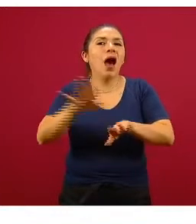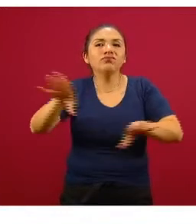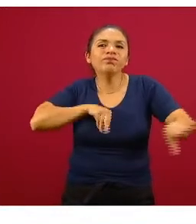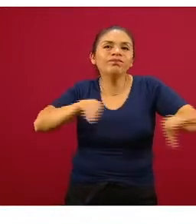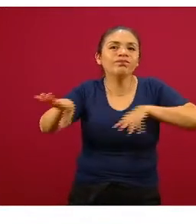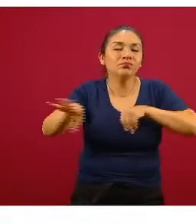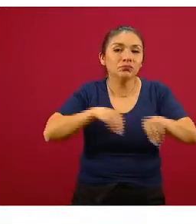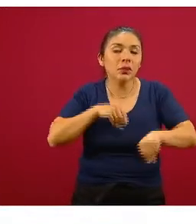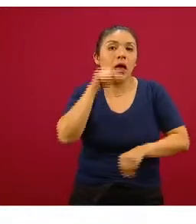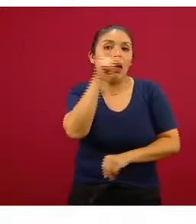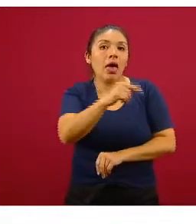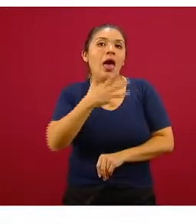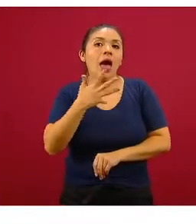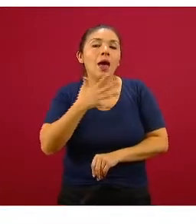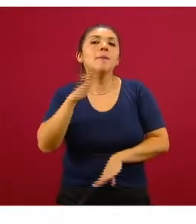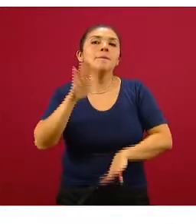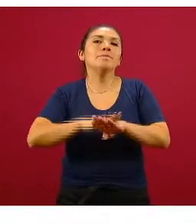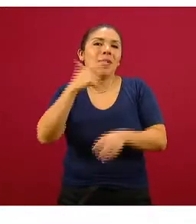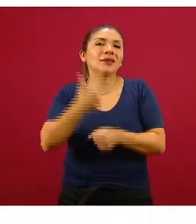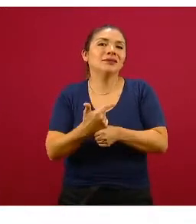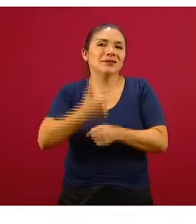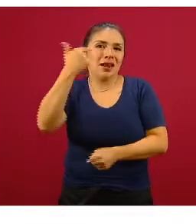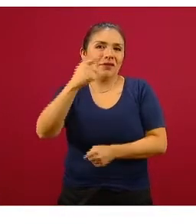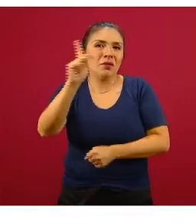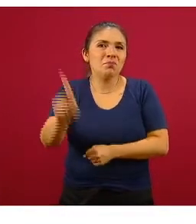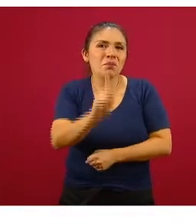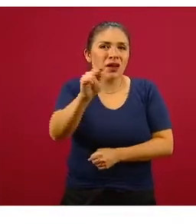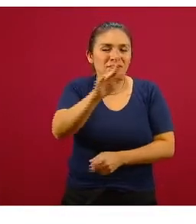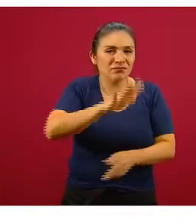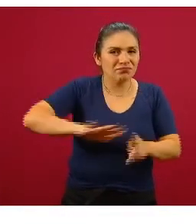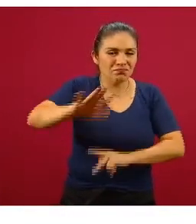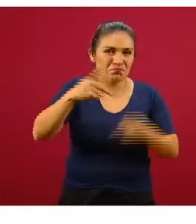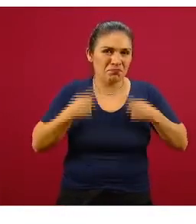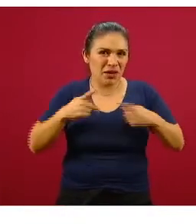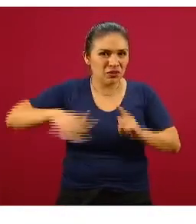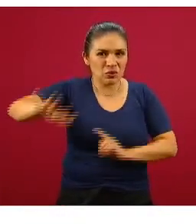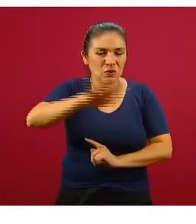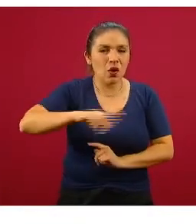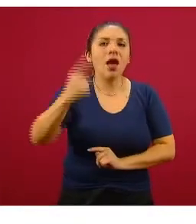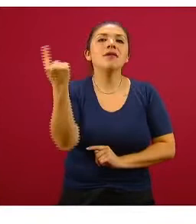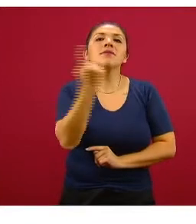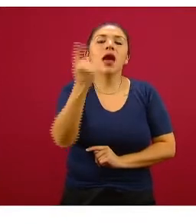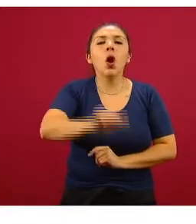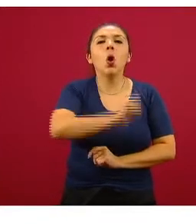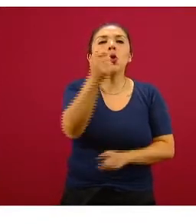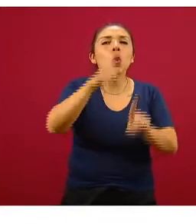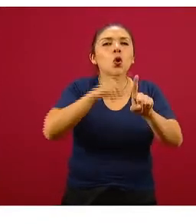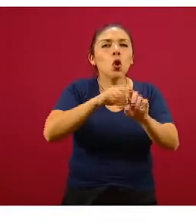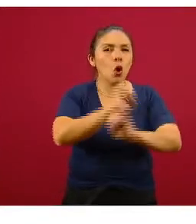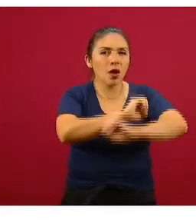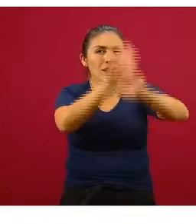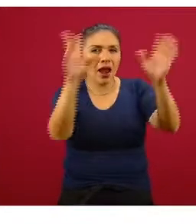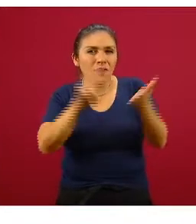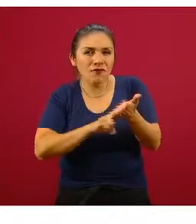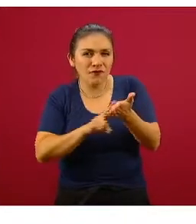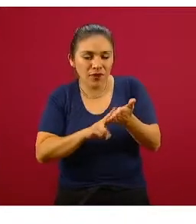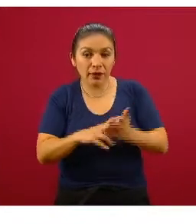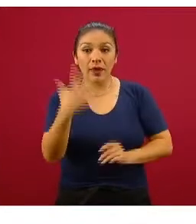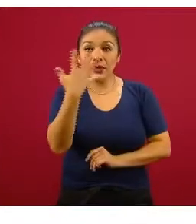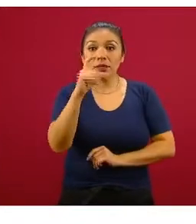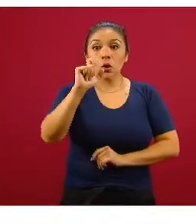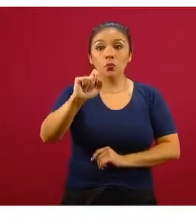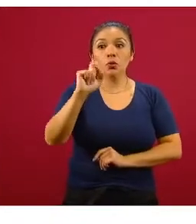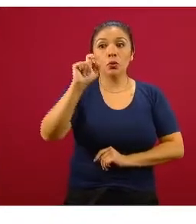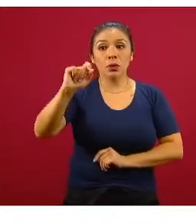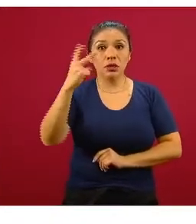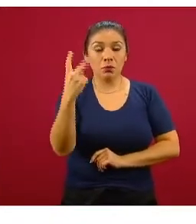lo tanto la mayor, afectación poblacional en comparación con las que tienen los colores más claros. 5.24